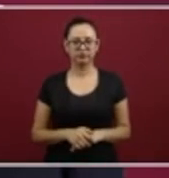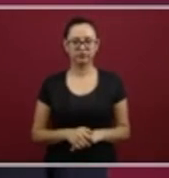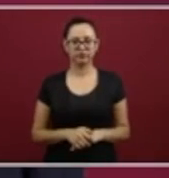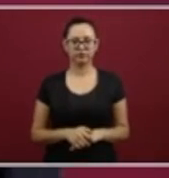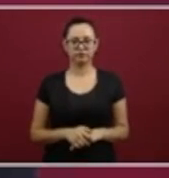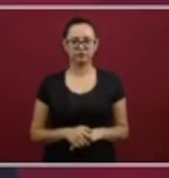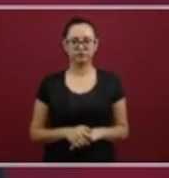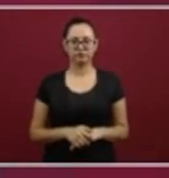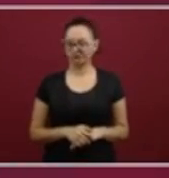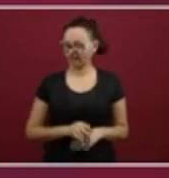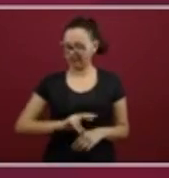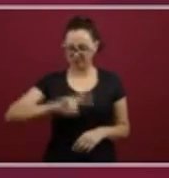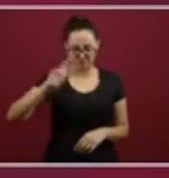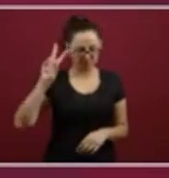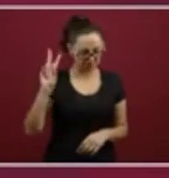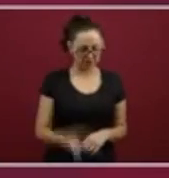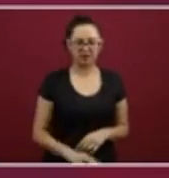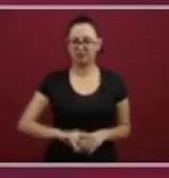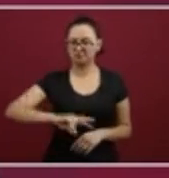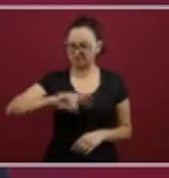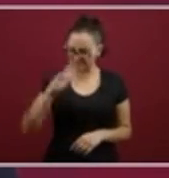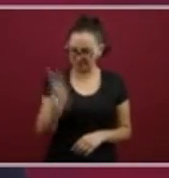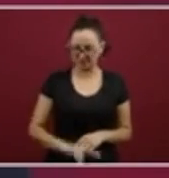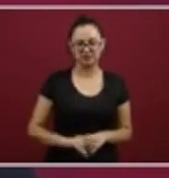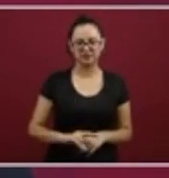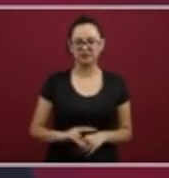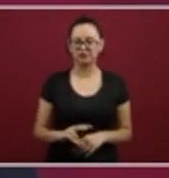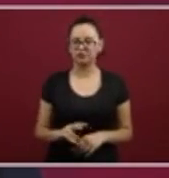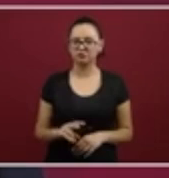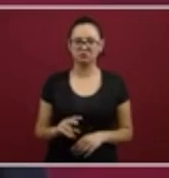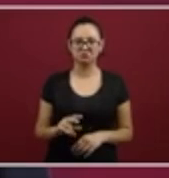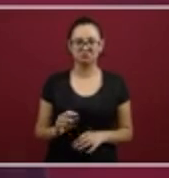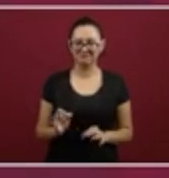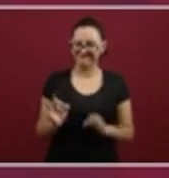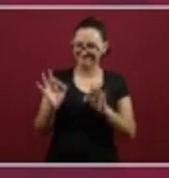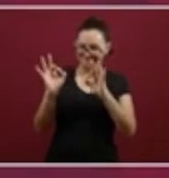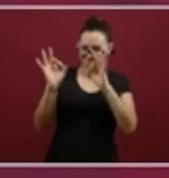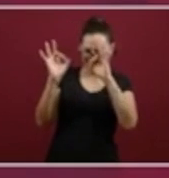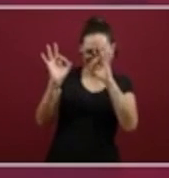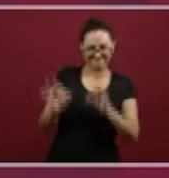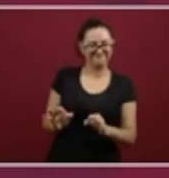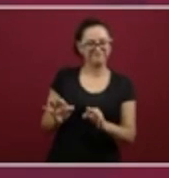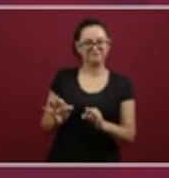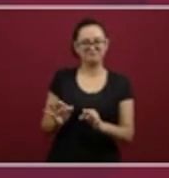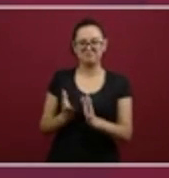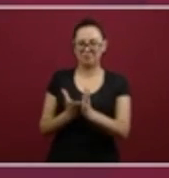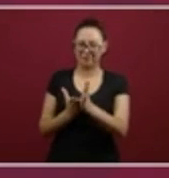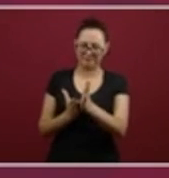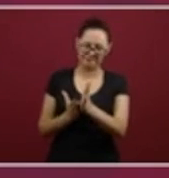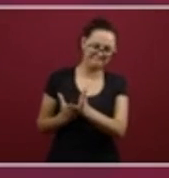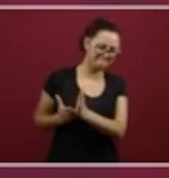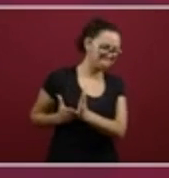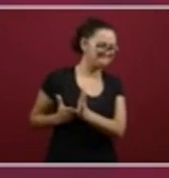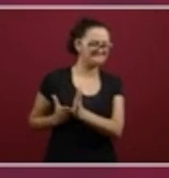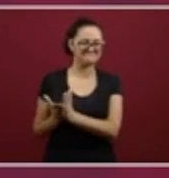sin duda de inobjetable honestidad, recta,